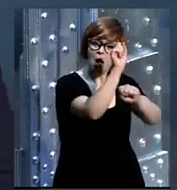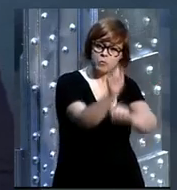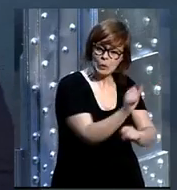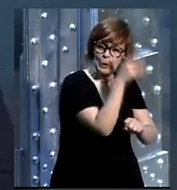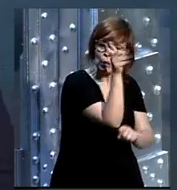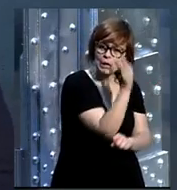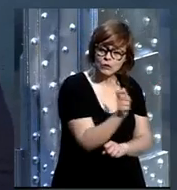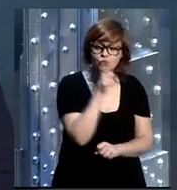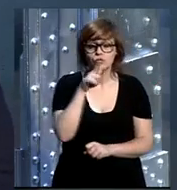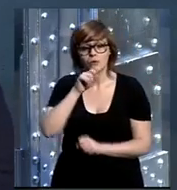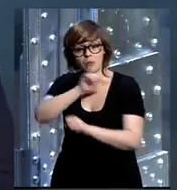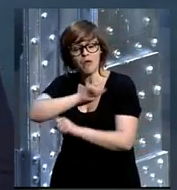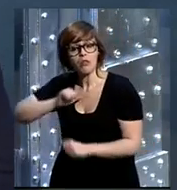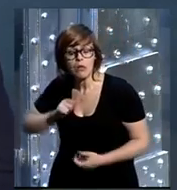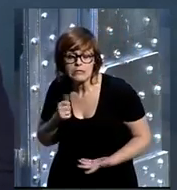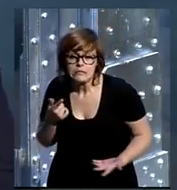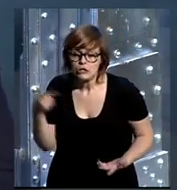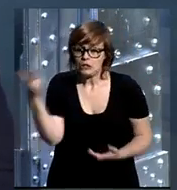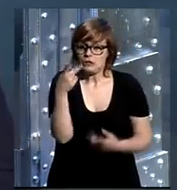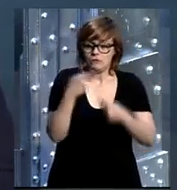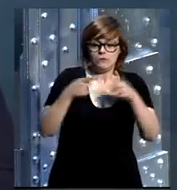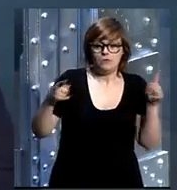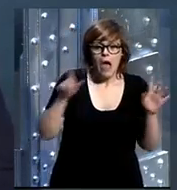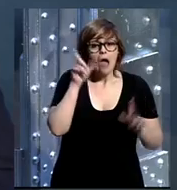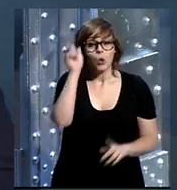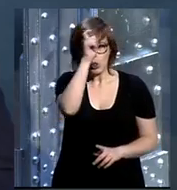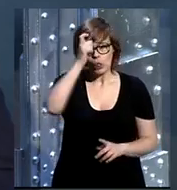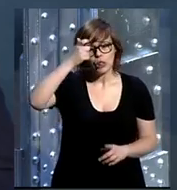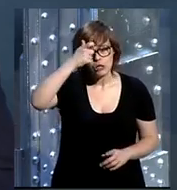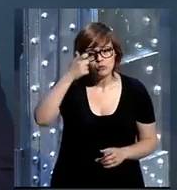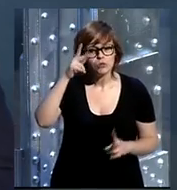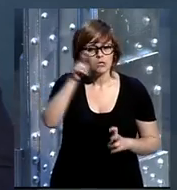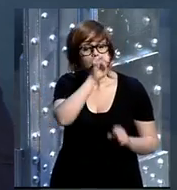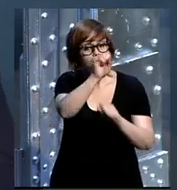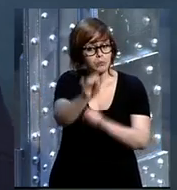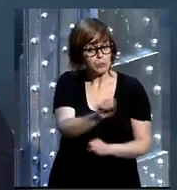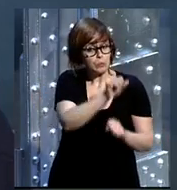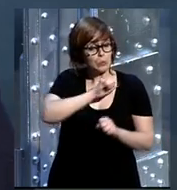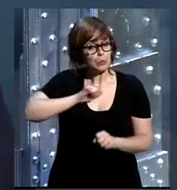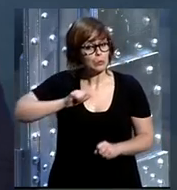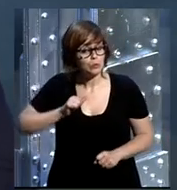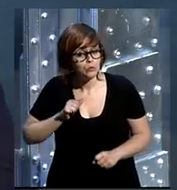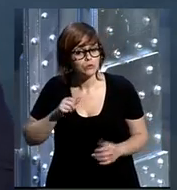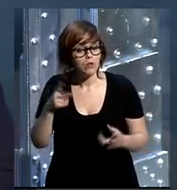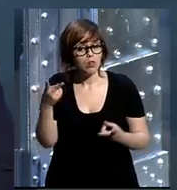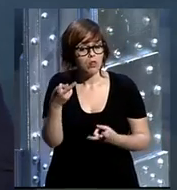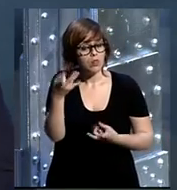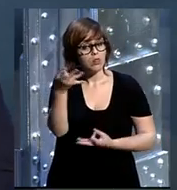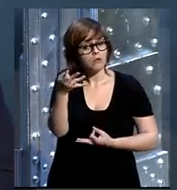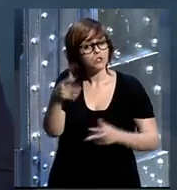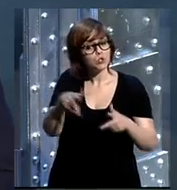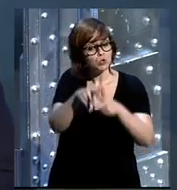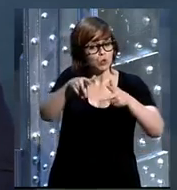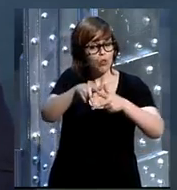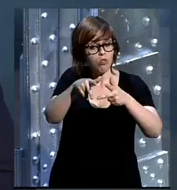si queremos en Estados Unidos y en Europa que el concepto de privacidad y de protección de datos propio de las sociedades de